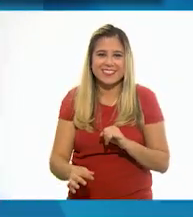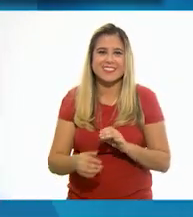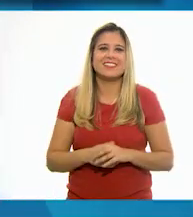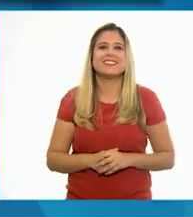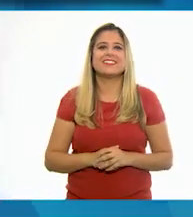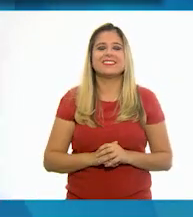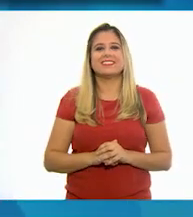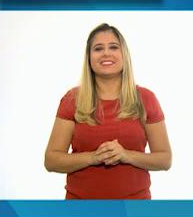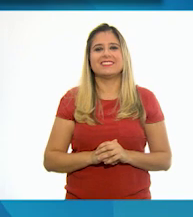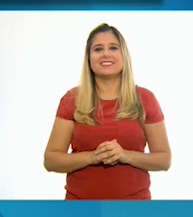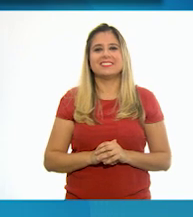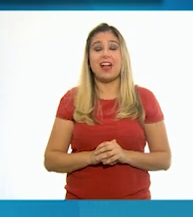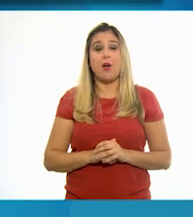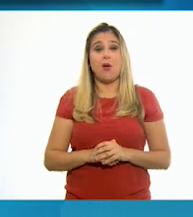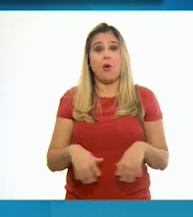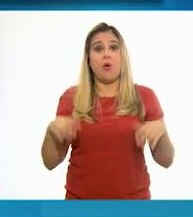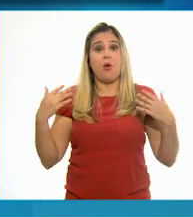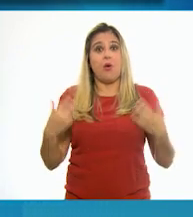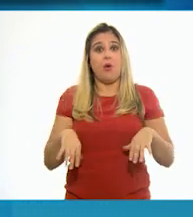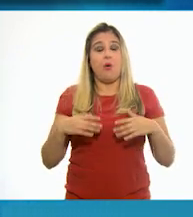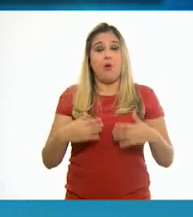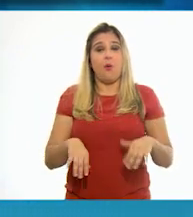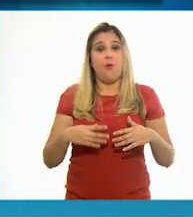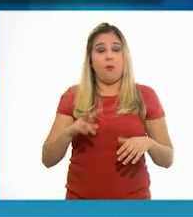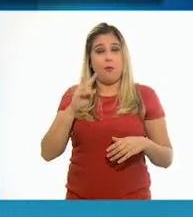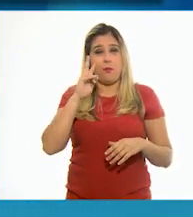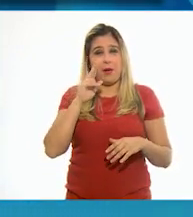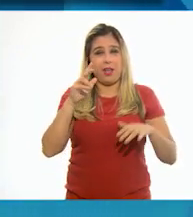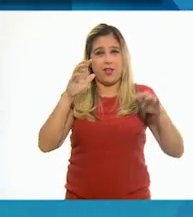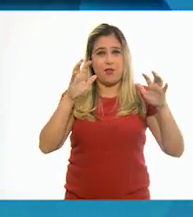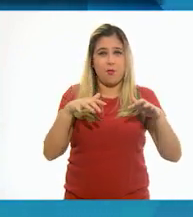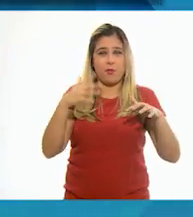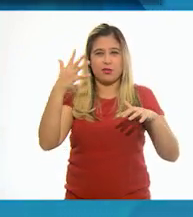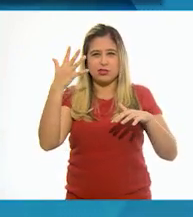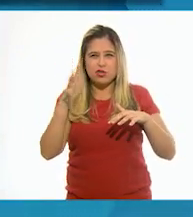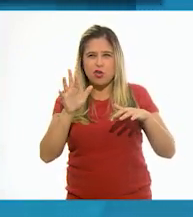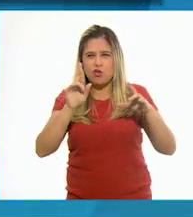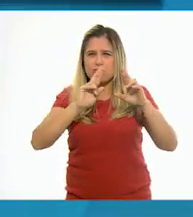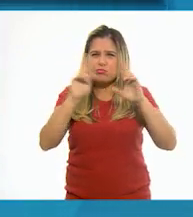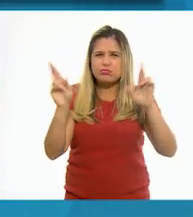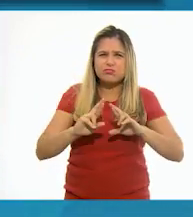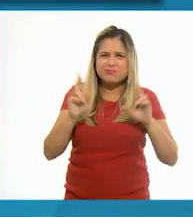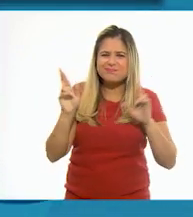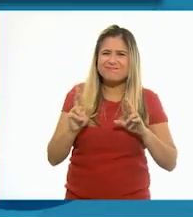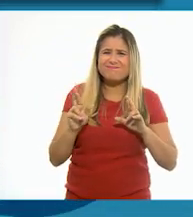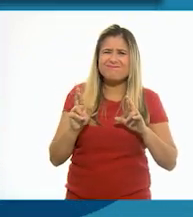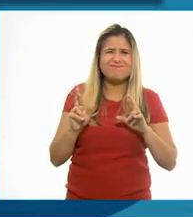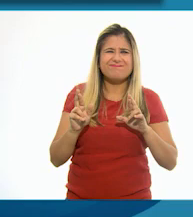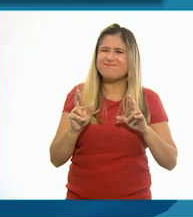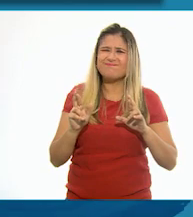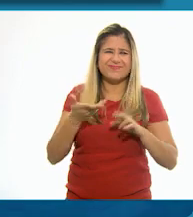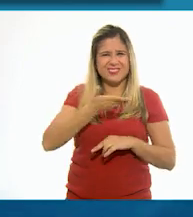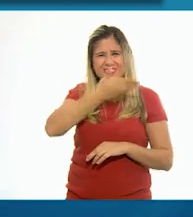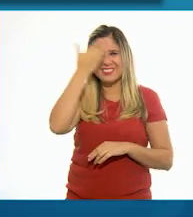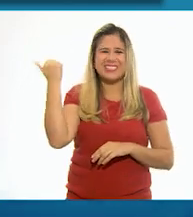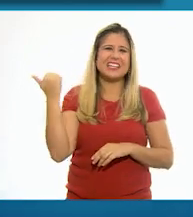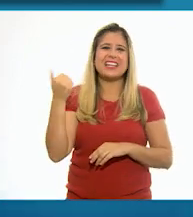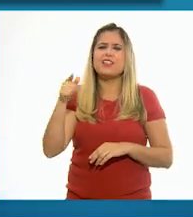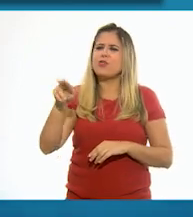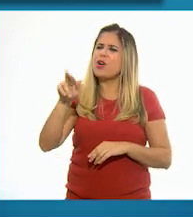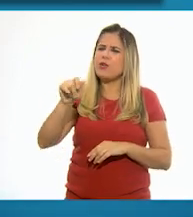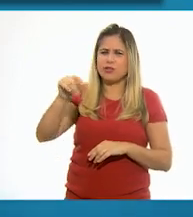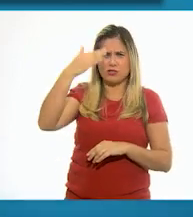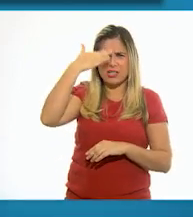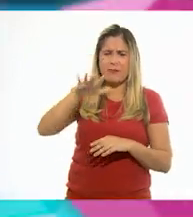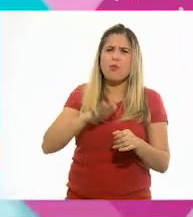Muy bien, a ver. Oh, pues se ve mal tiempo, ¿no? Pero no, ay, tampoco me lo sé. Raulito, ¿tú sabes cuál es?